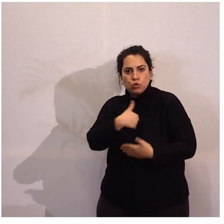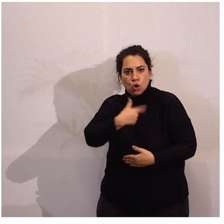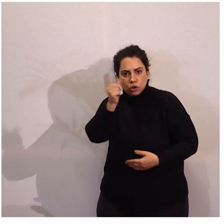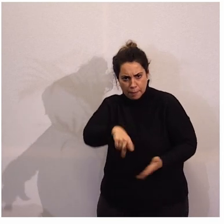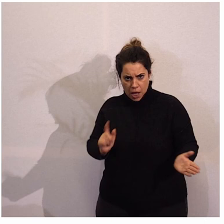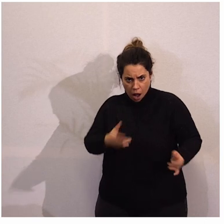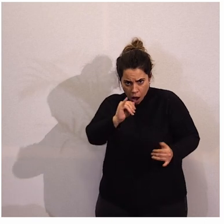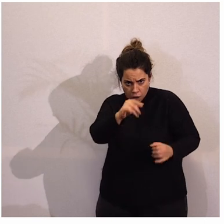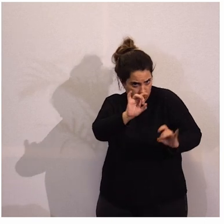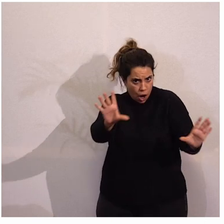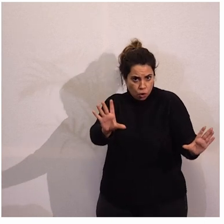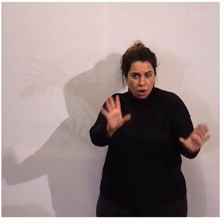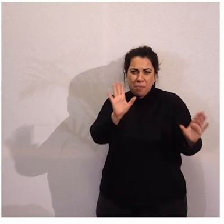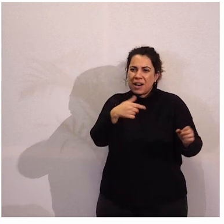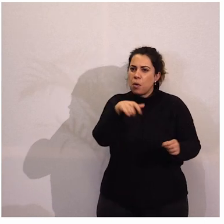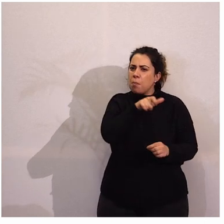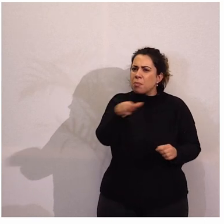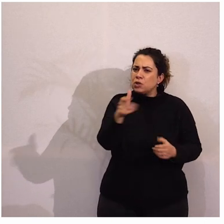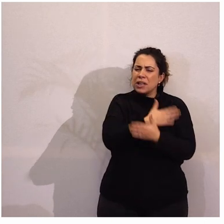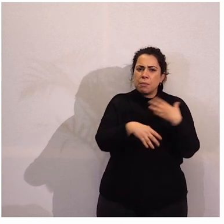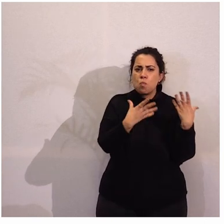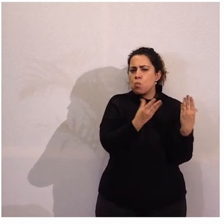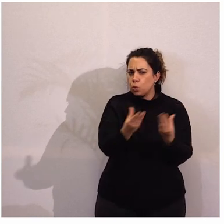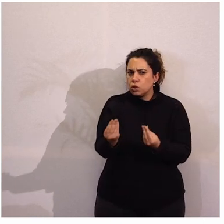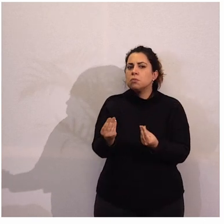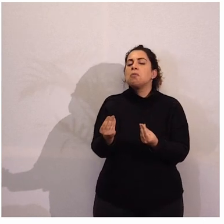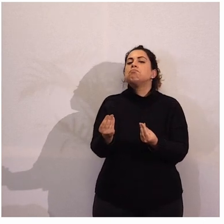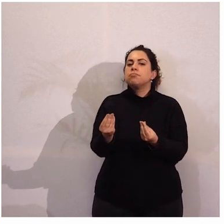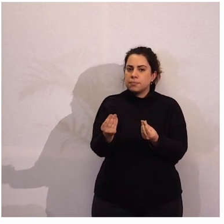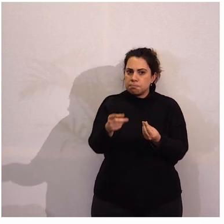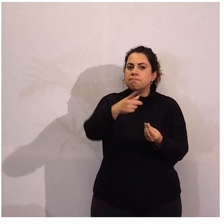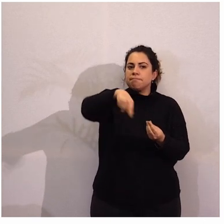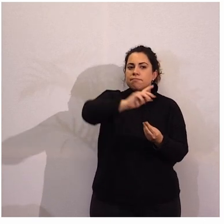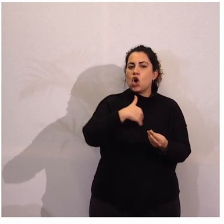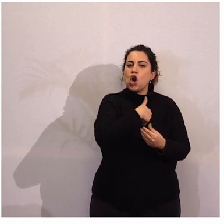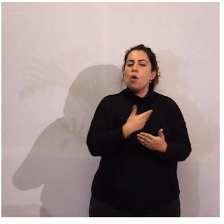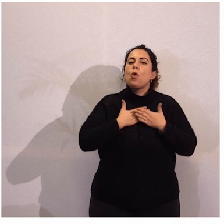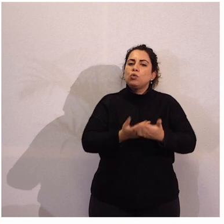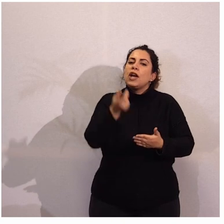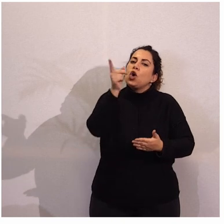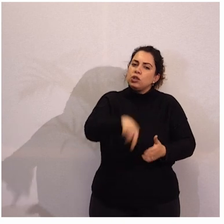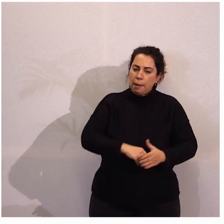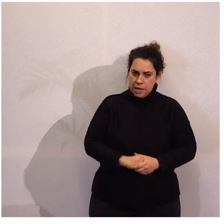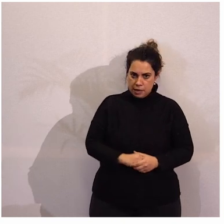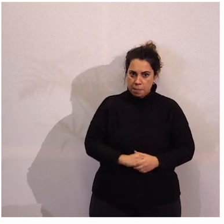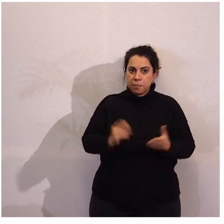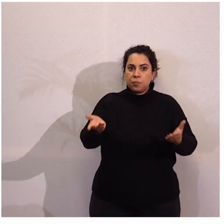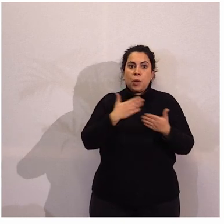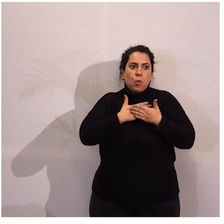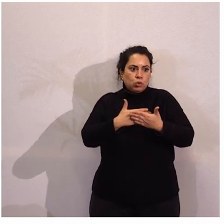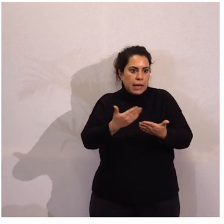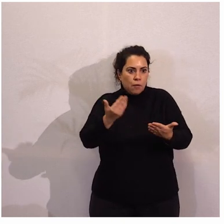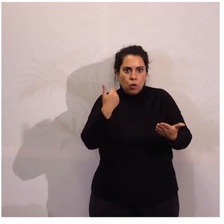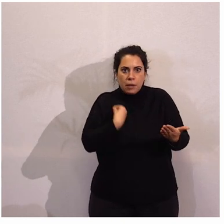supuesto, pero hay muchísimas personas con discapacidad que están haciendo voluntariado y voluntariado con